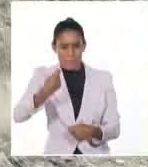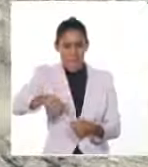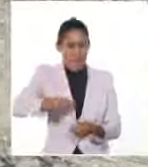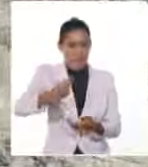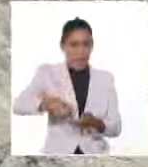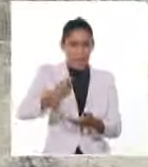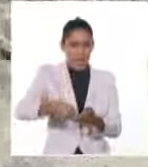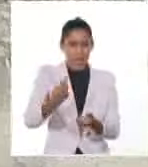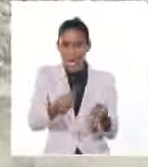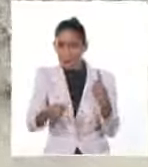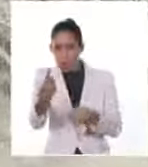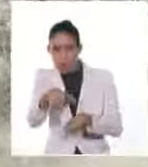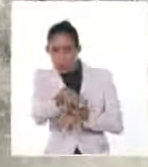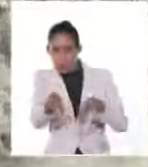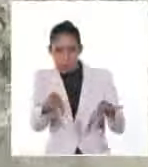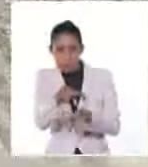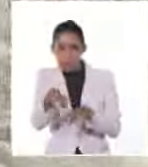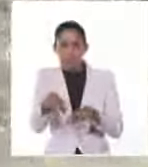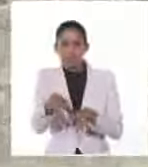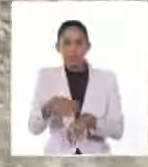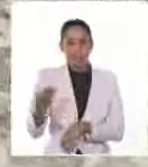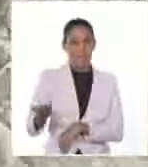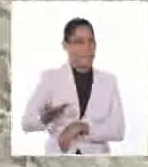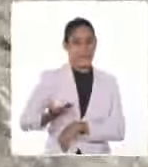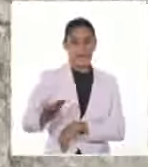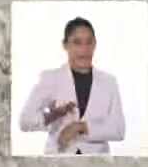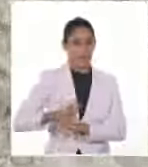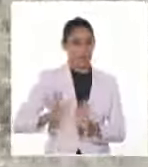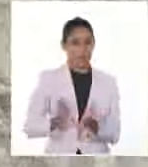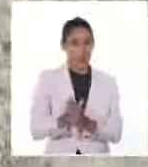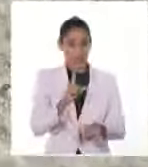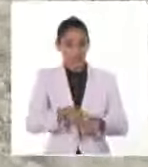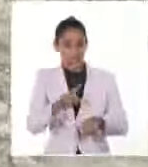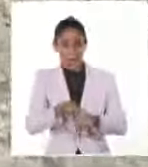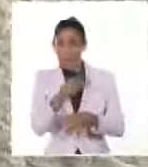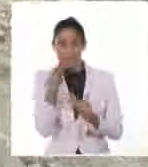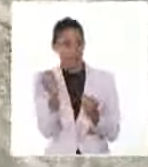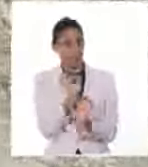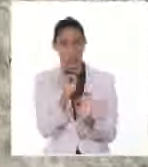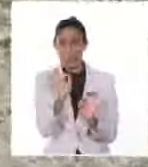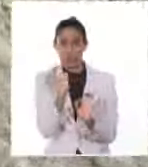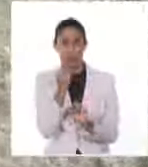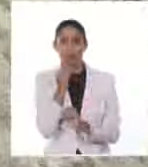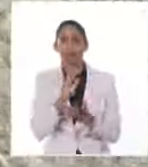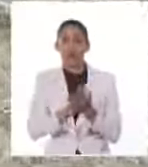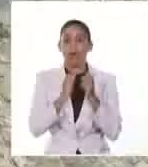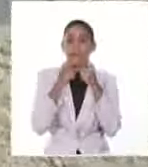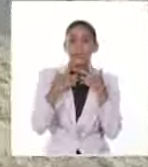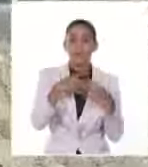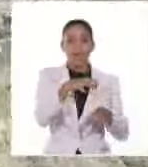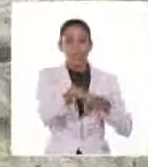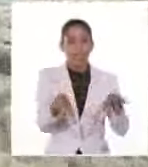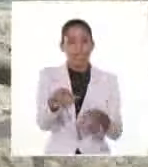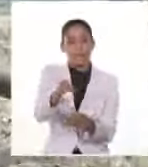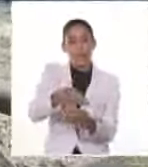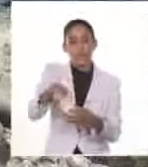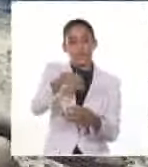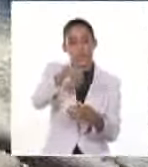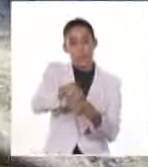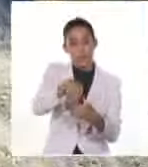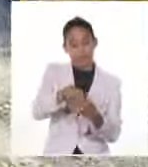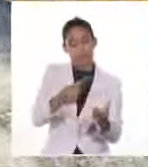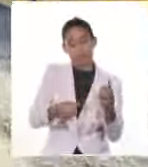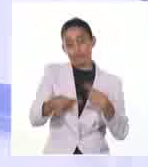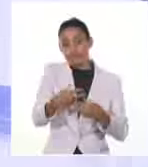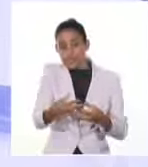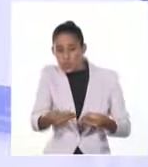ejecutar. A ritmo acelerado avanzan los dos primeros, Corúben, Mayarí y Pilón, en el municipio de Antilla. La parte